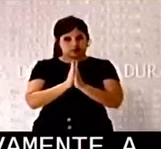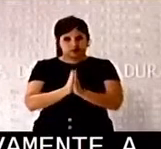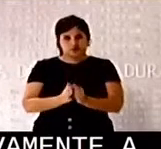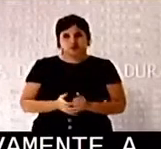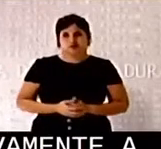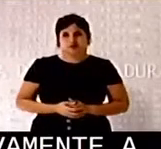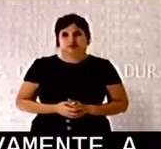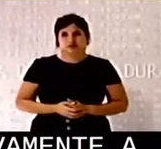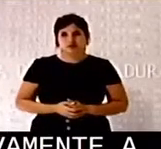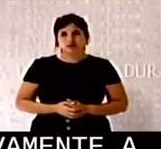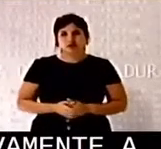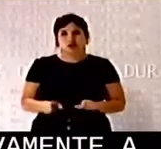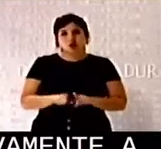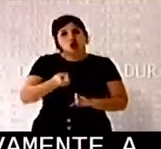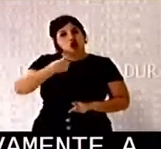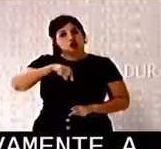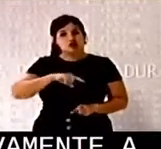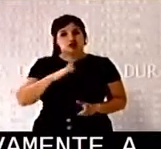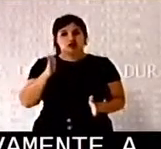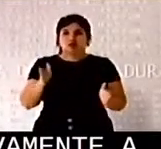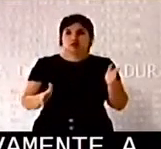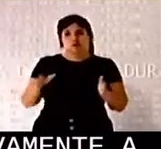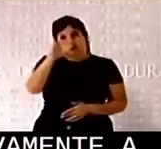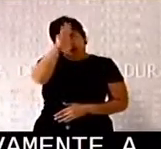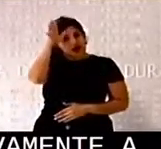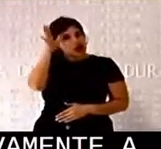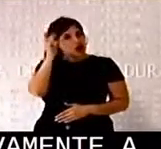que no vamos a parar en verano,